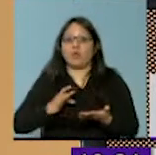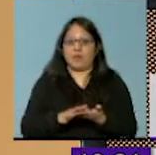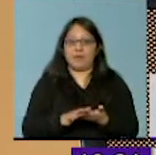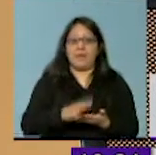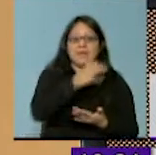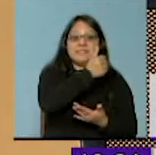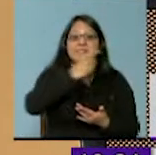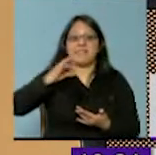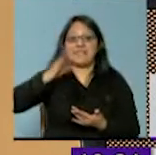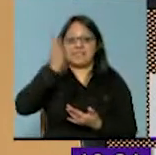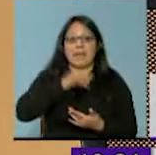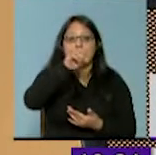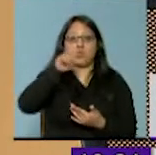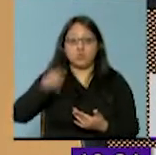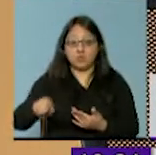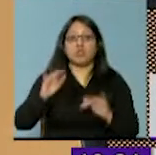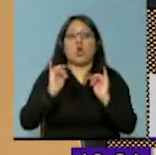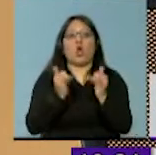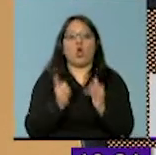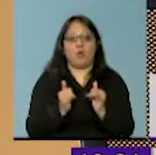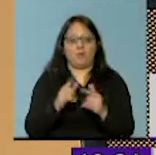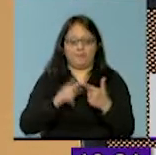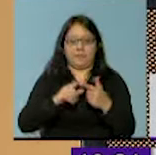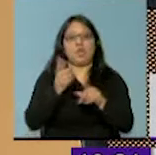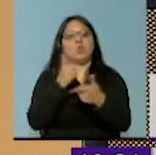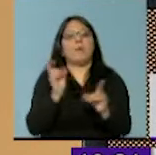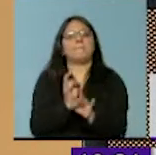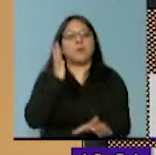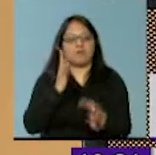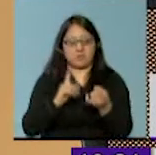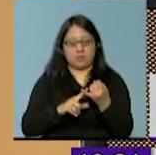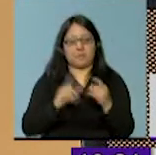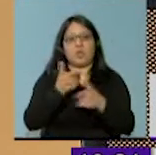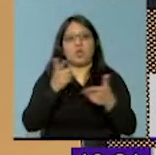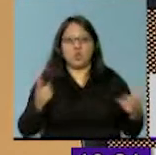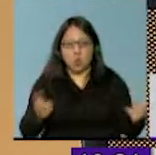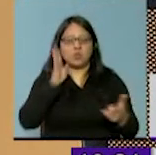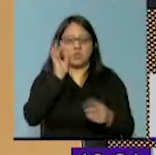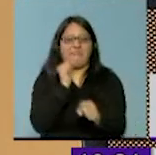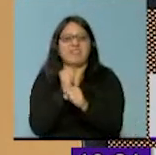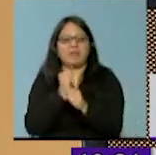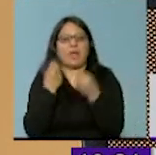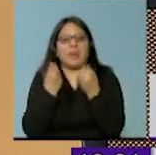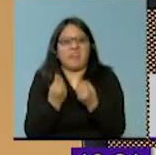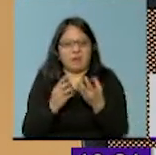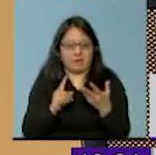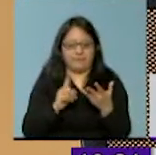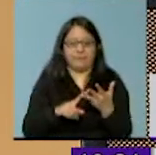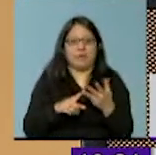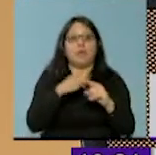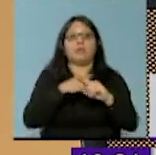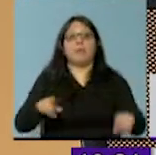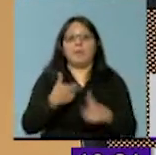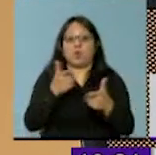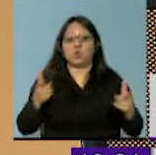son jóvenes que no tienen profesión, no tienen oficio y tampoco tienen ningún trabajo.